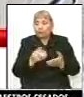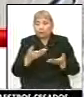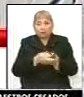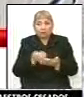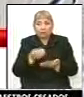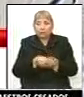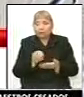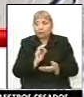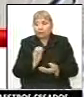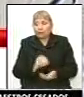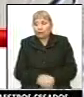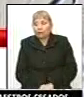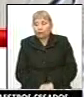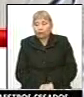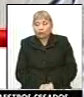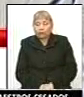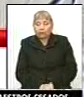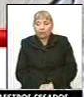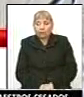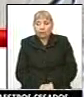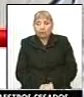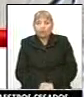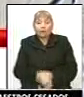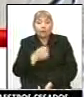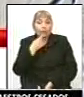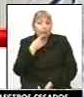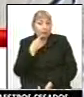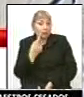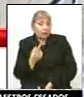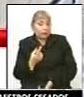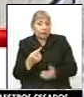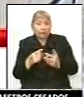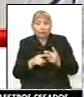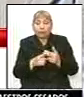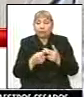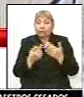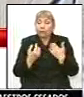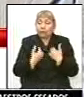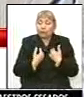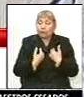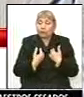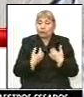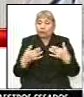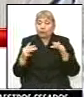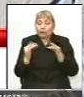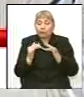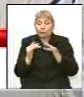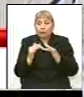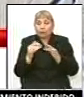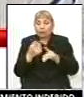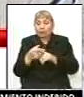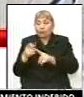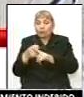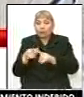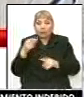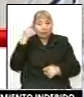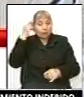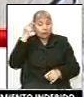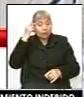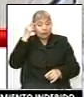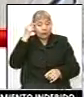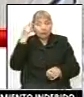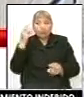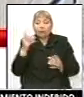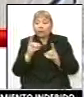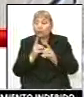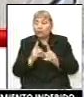en el presupuesto nacional. Esta iniciativa, por lo tanto, tiene relación con distintas políticas de Estado, como la política de